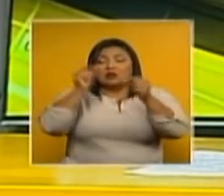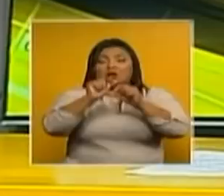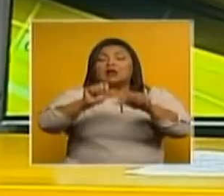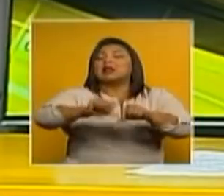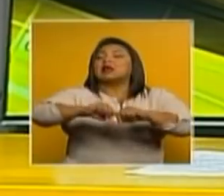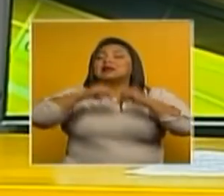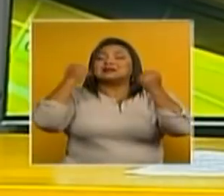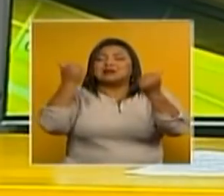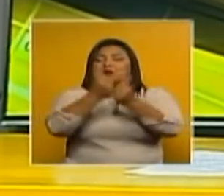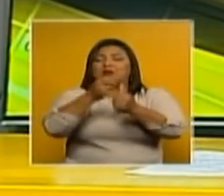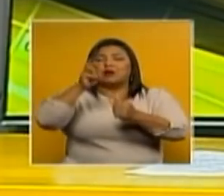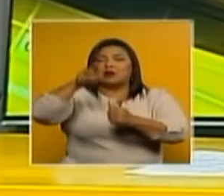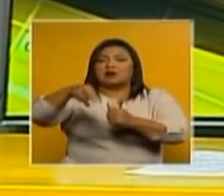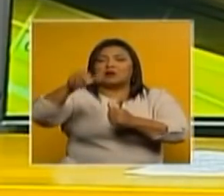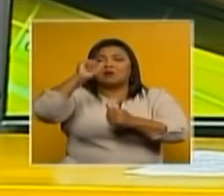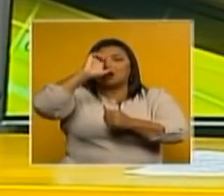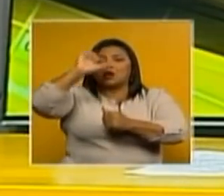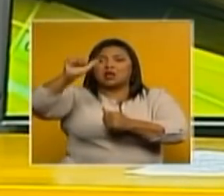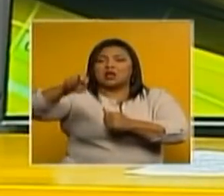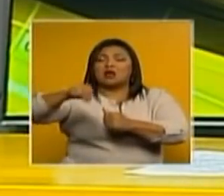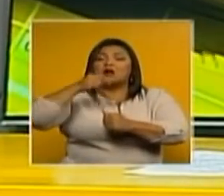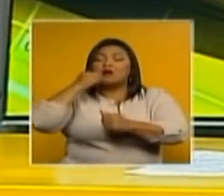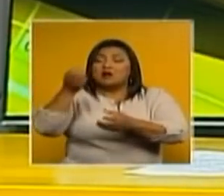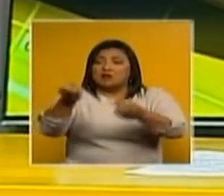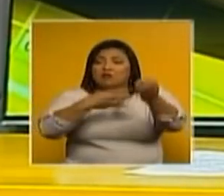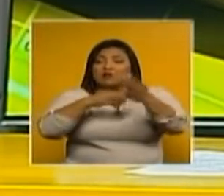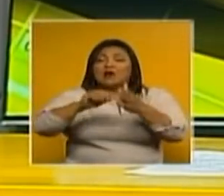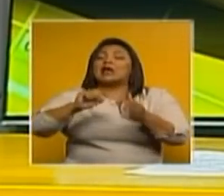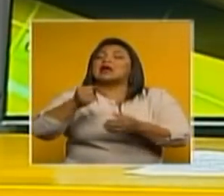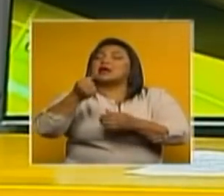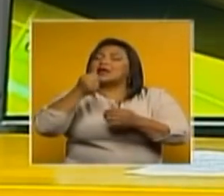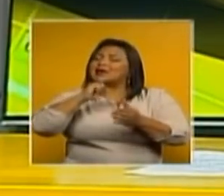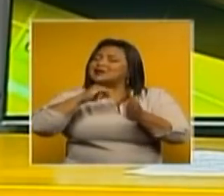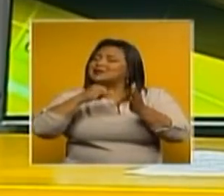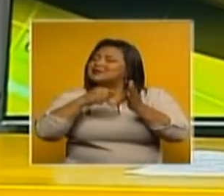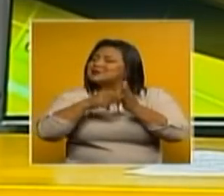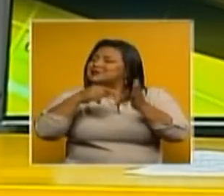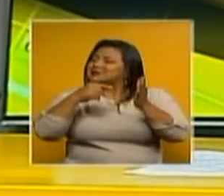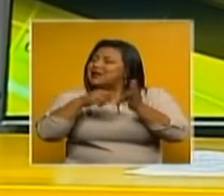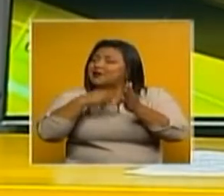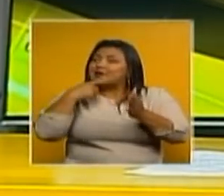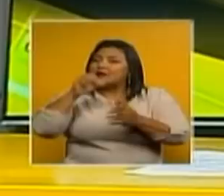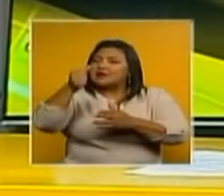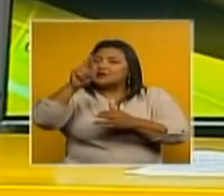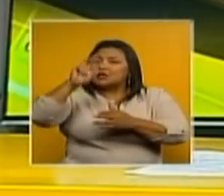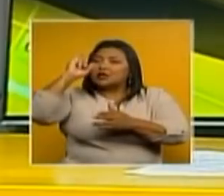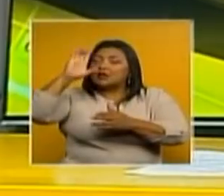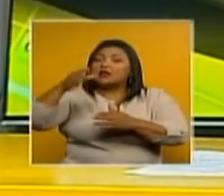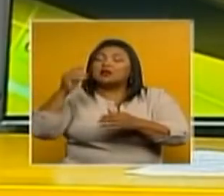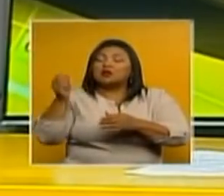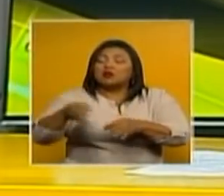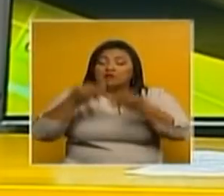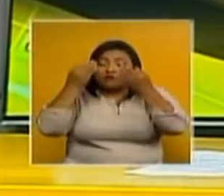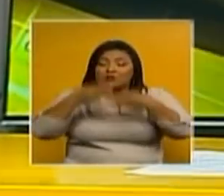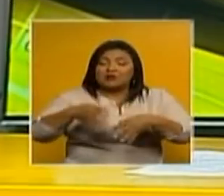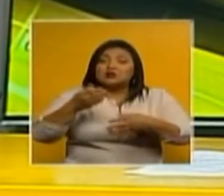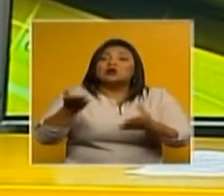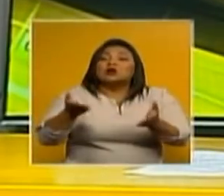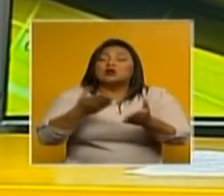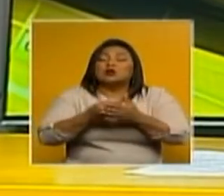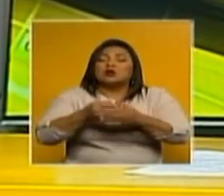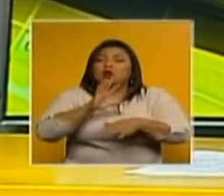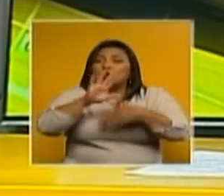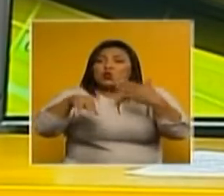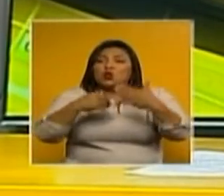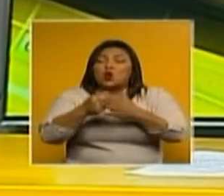María José Carrión, anunció que ha solicitado información al SRI sobre el tema de seguros para revisar lo concerniente a